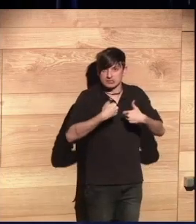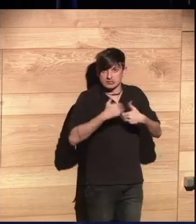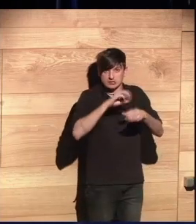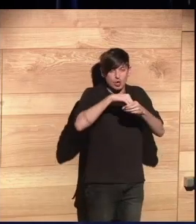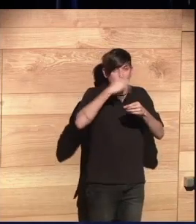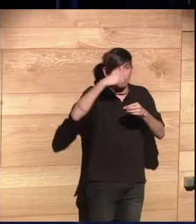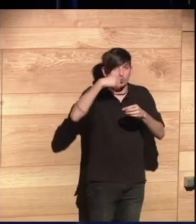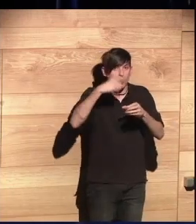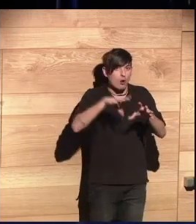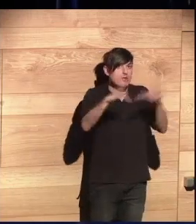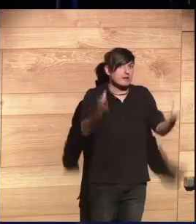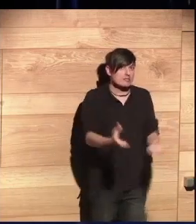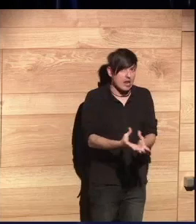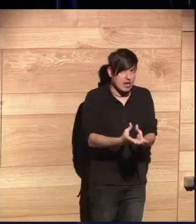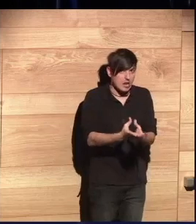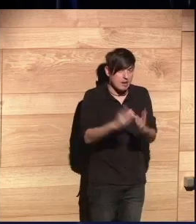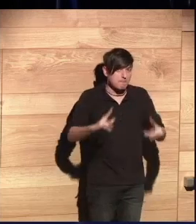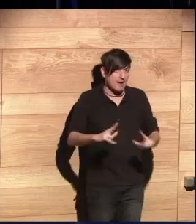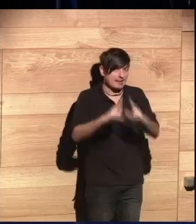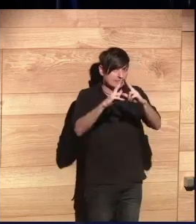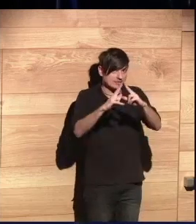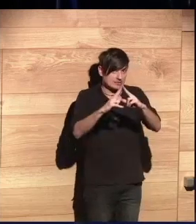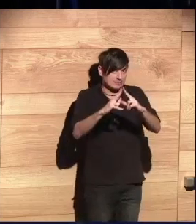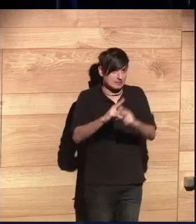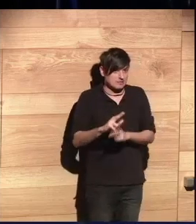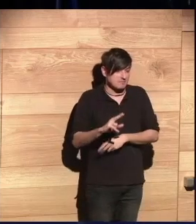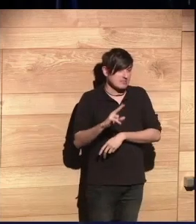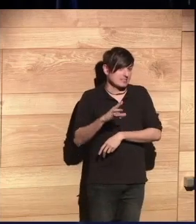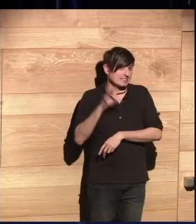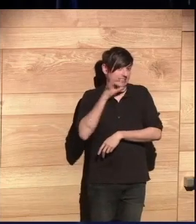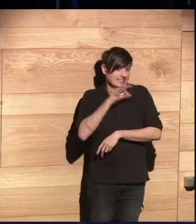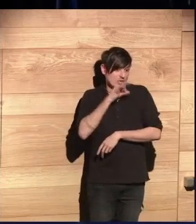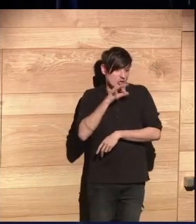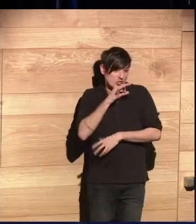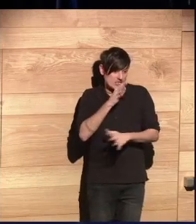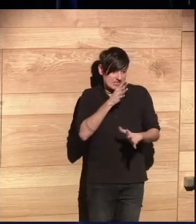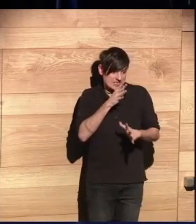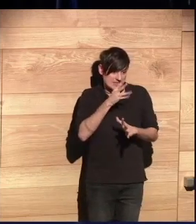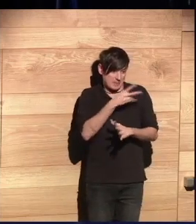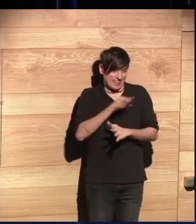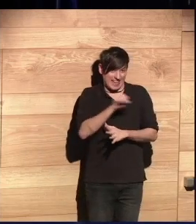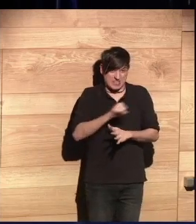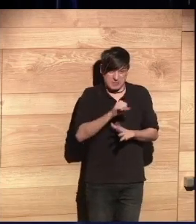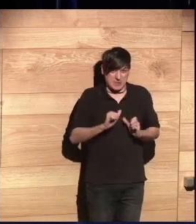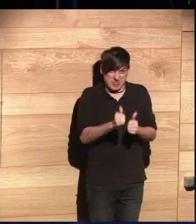cultura universal en París, en las primeras 2 décadas de siglo, y así querían